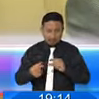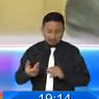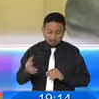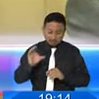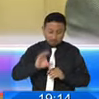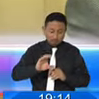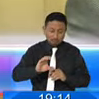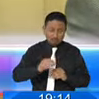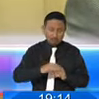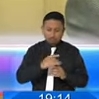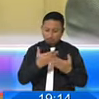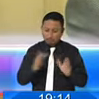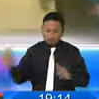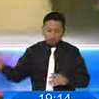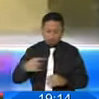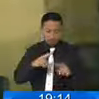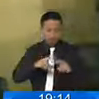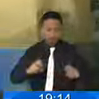pero